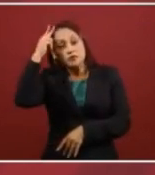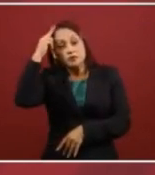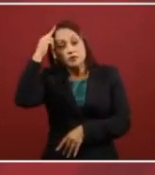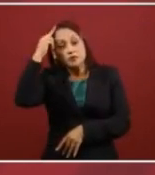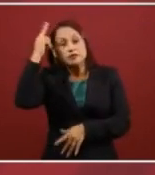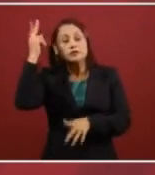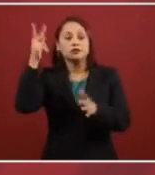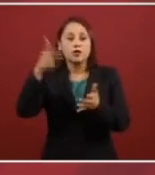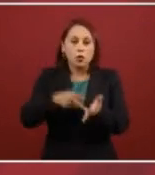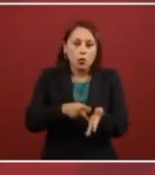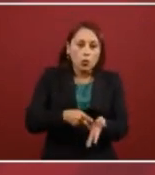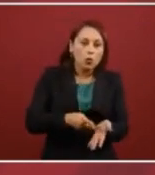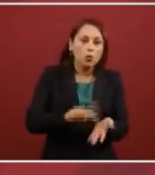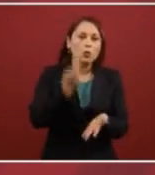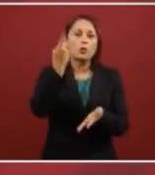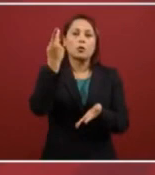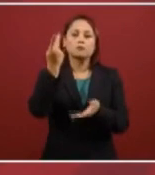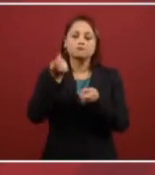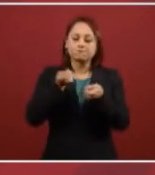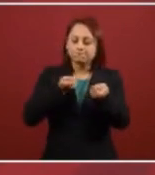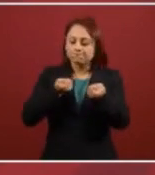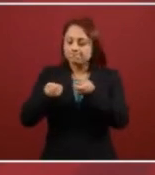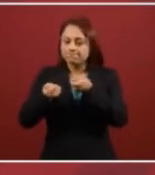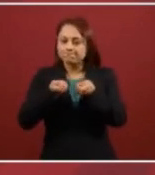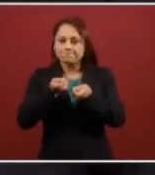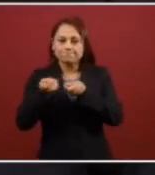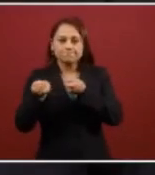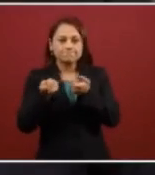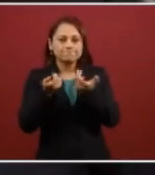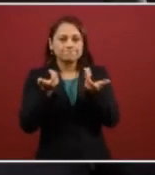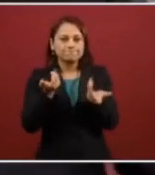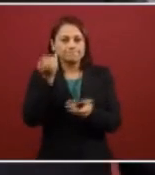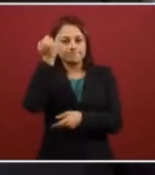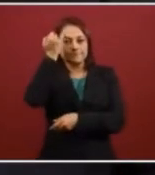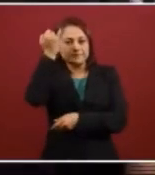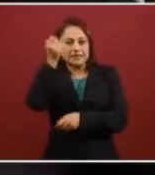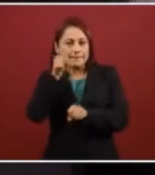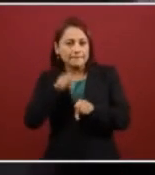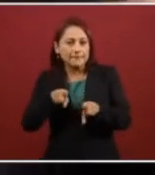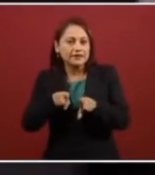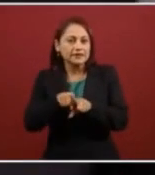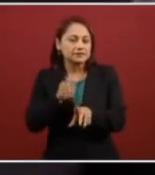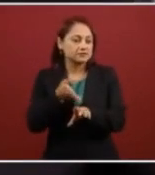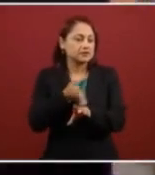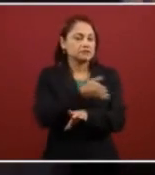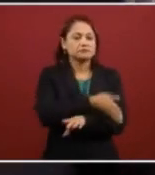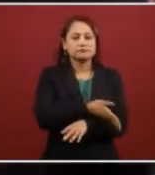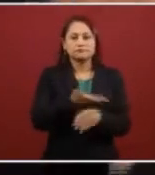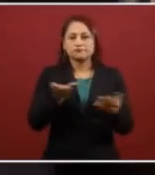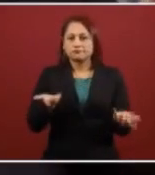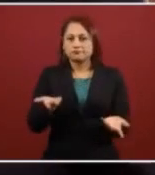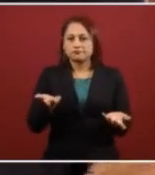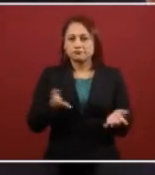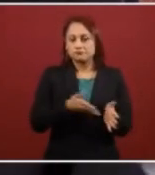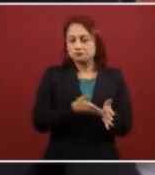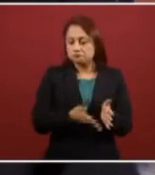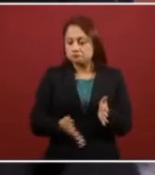floreció y and it dominó. Flourished and it dominated. Luego vino la revolución. And then the revolution no,